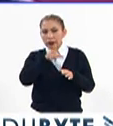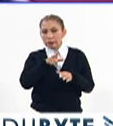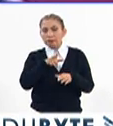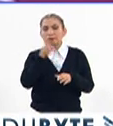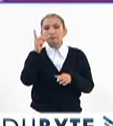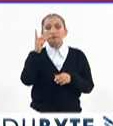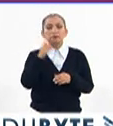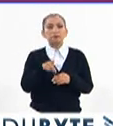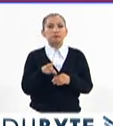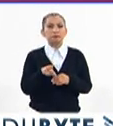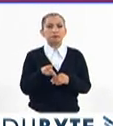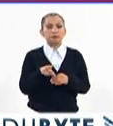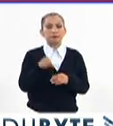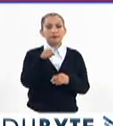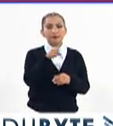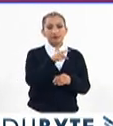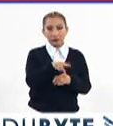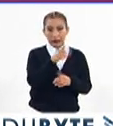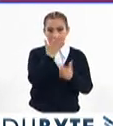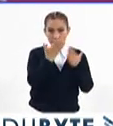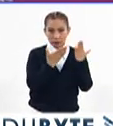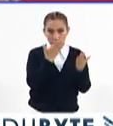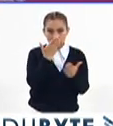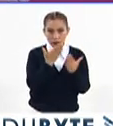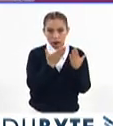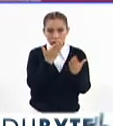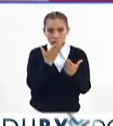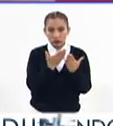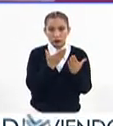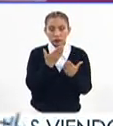mejorar para los que estudian